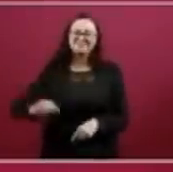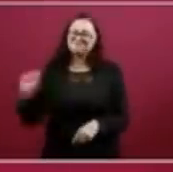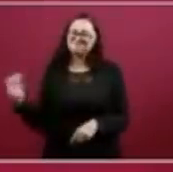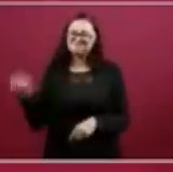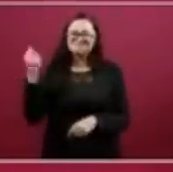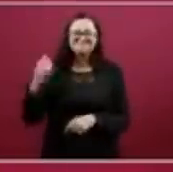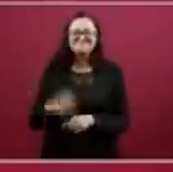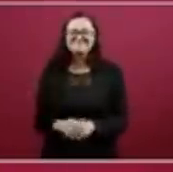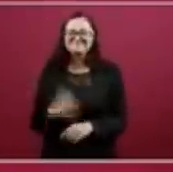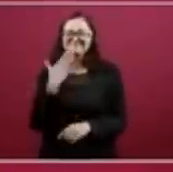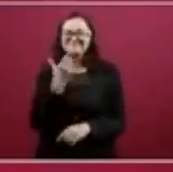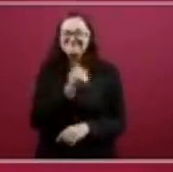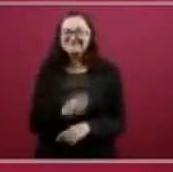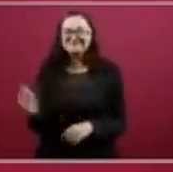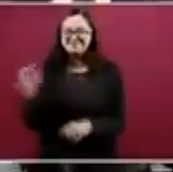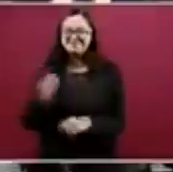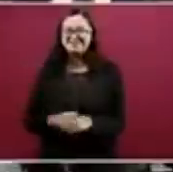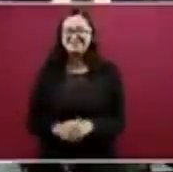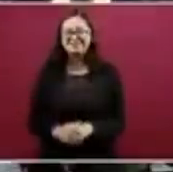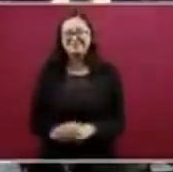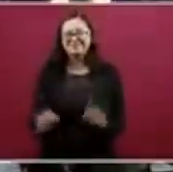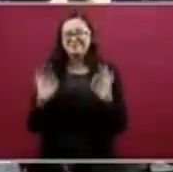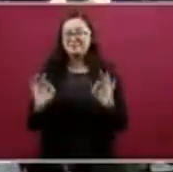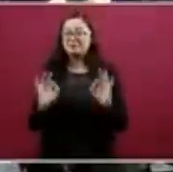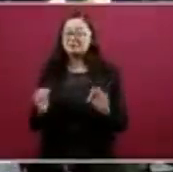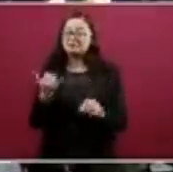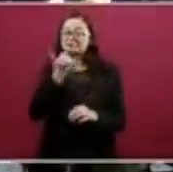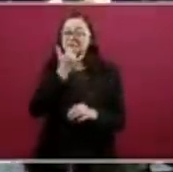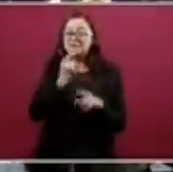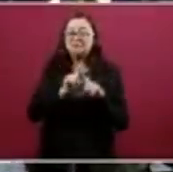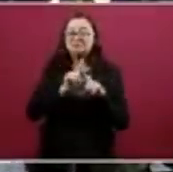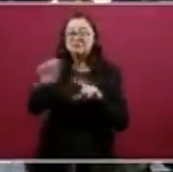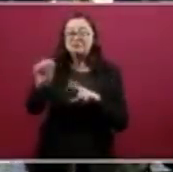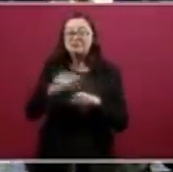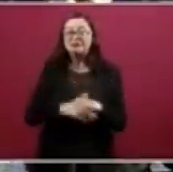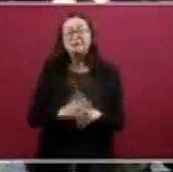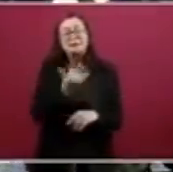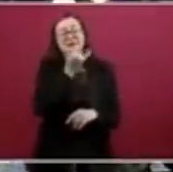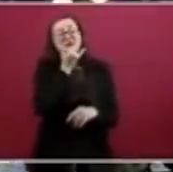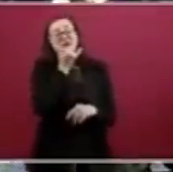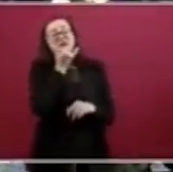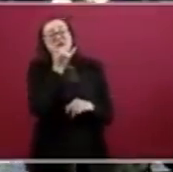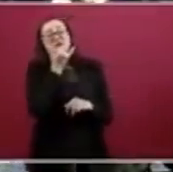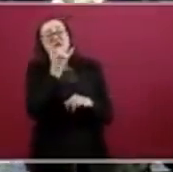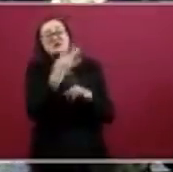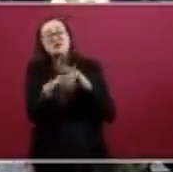Estoy muy bien. Ya me voy. Porque finalmente, presidente.